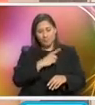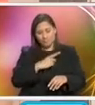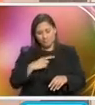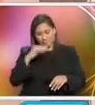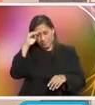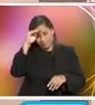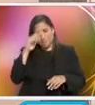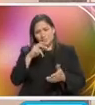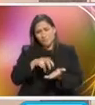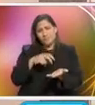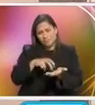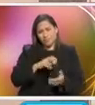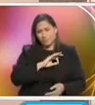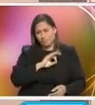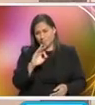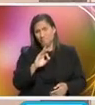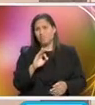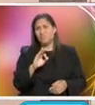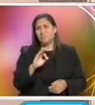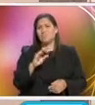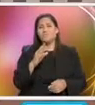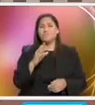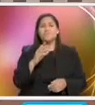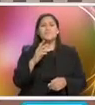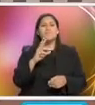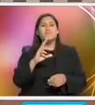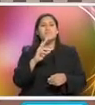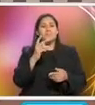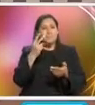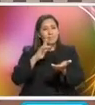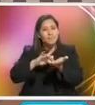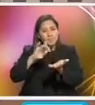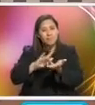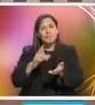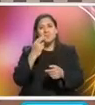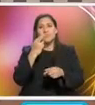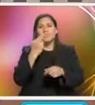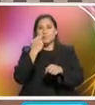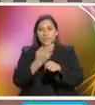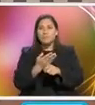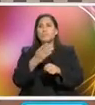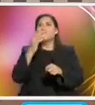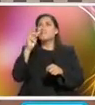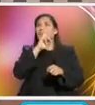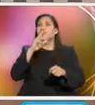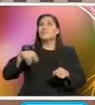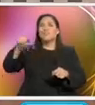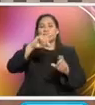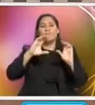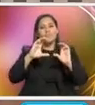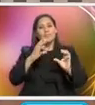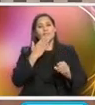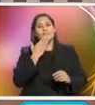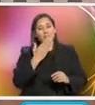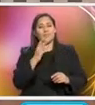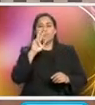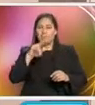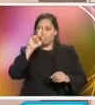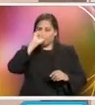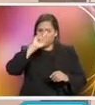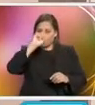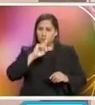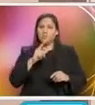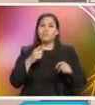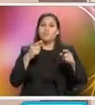podemos modificarlos, ¿no? No nos va a costar nada y al final vamos a contribuir a tener una mejor educación ambiental, de verdad. Se los decimos,